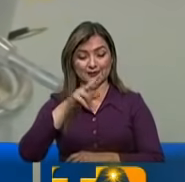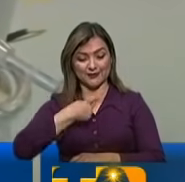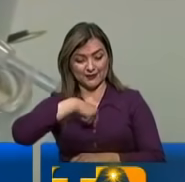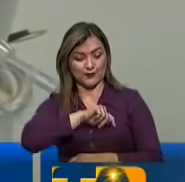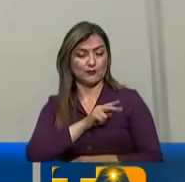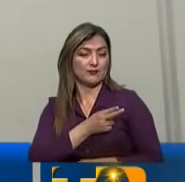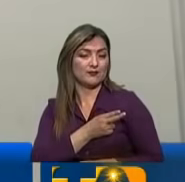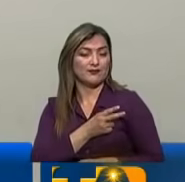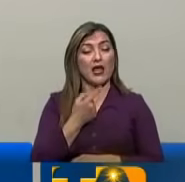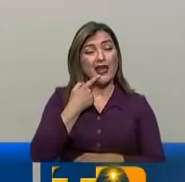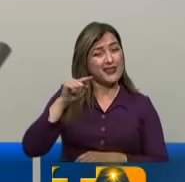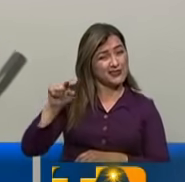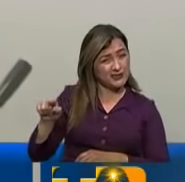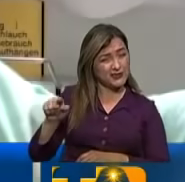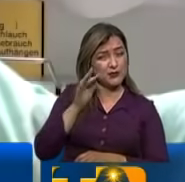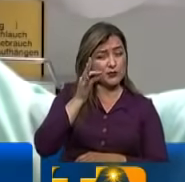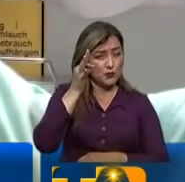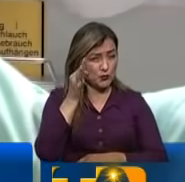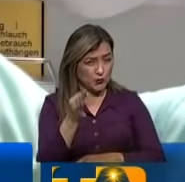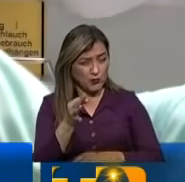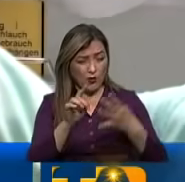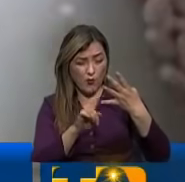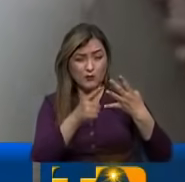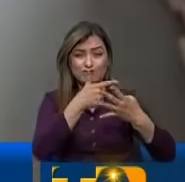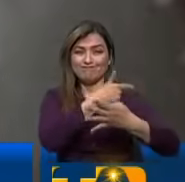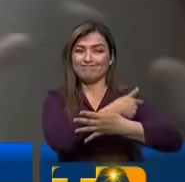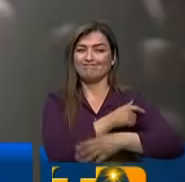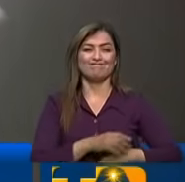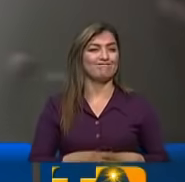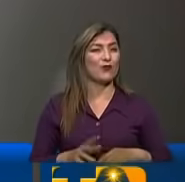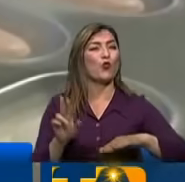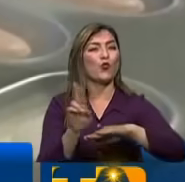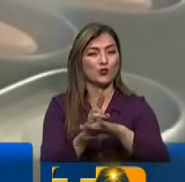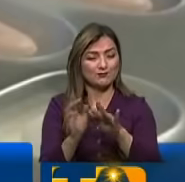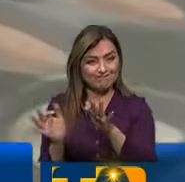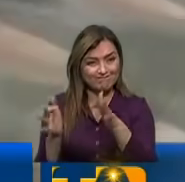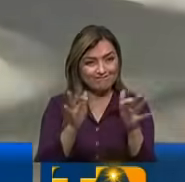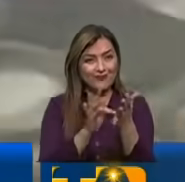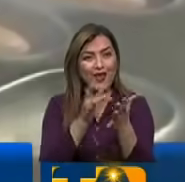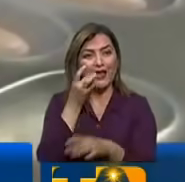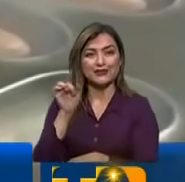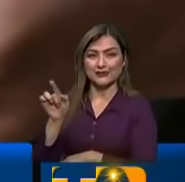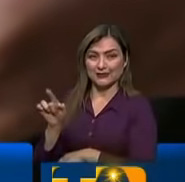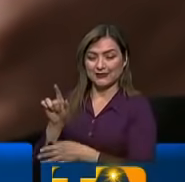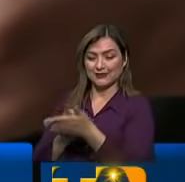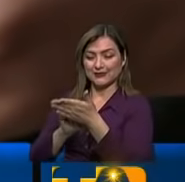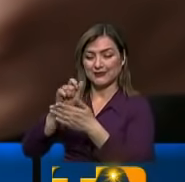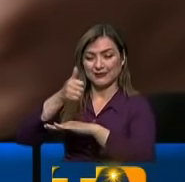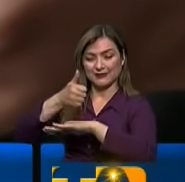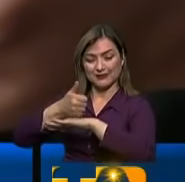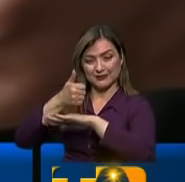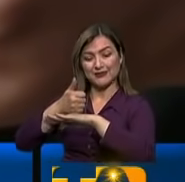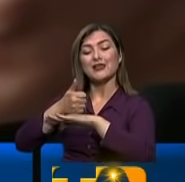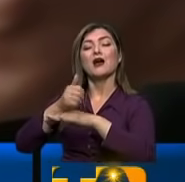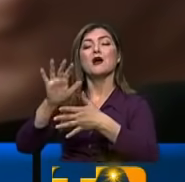probable es que en un futuro, más que la administración de una cuarta dosis, se utilice el tratamiento antiviral oral aprobado por la FDA.